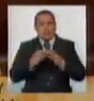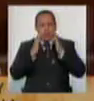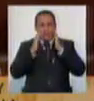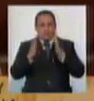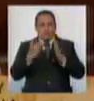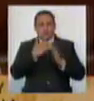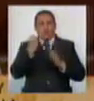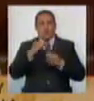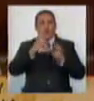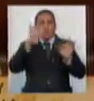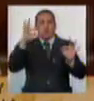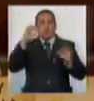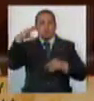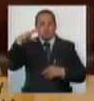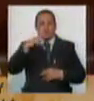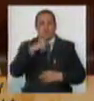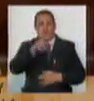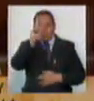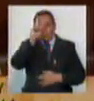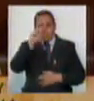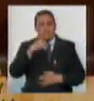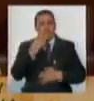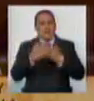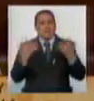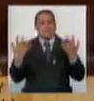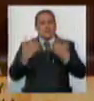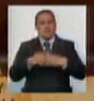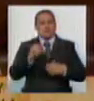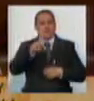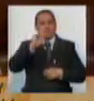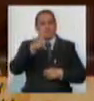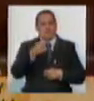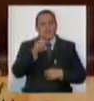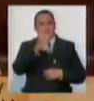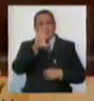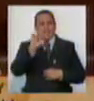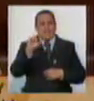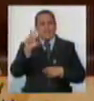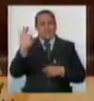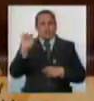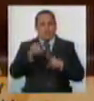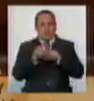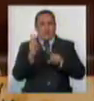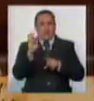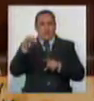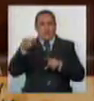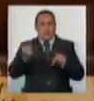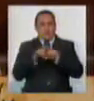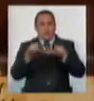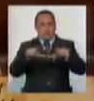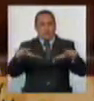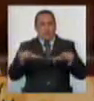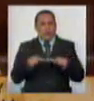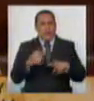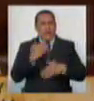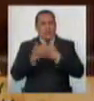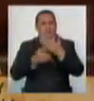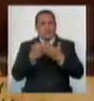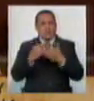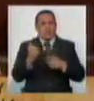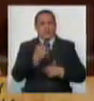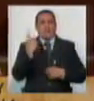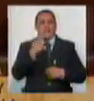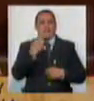Perú al haber integrado más de 2.000 kilómetros de líneas de muy alto voltaje y hemos puesto en marcha